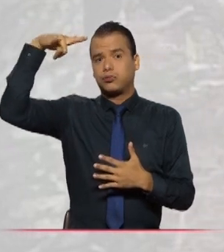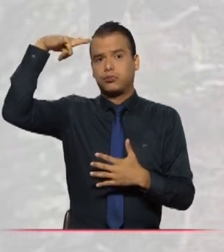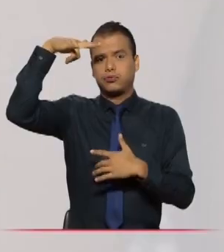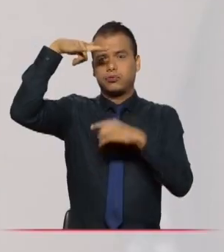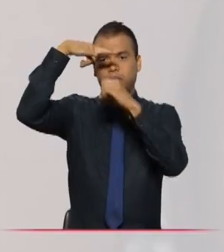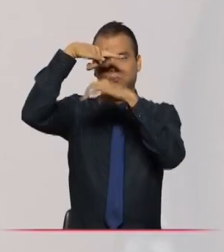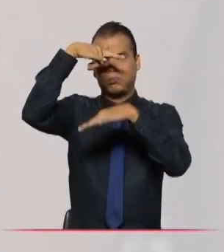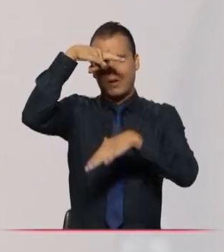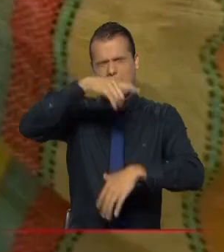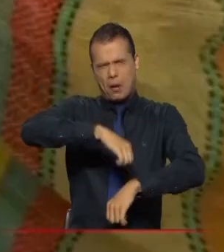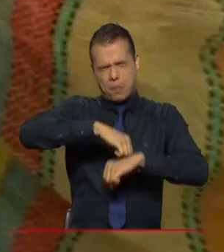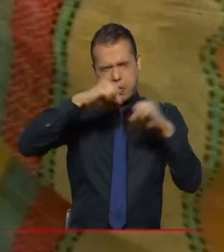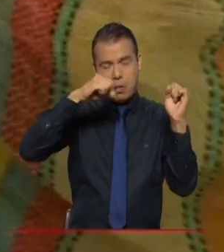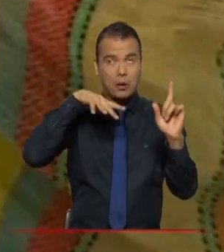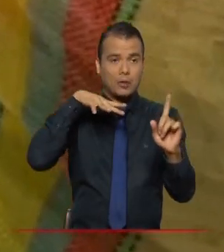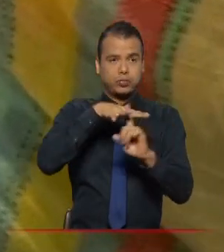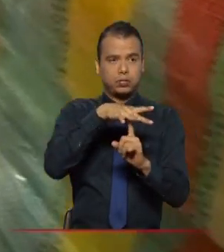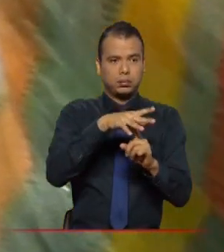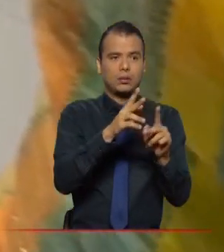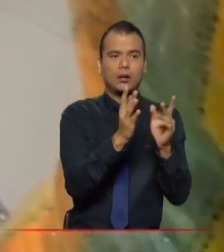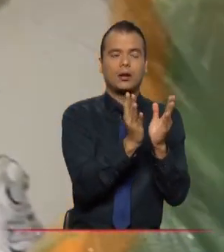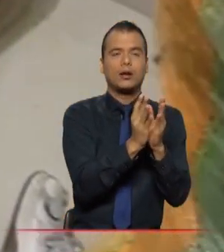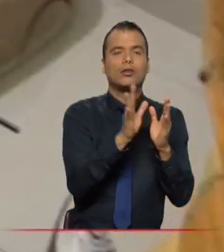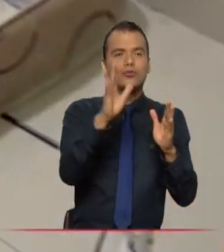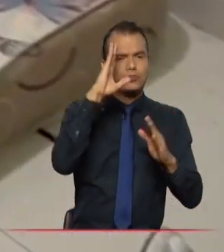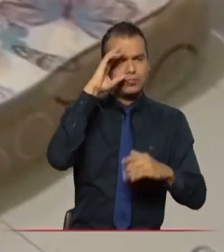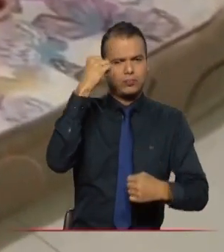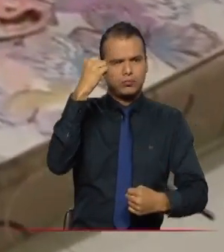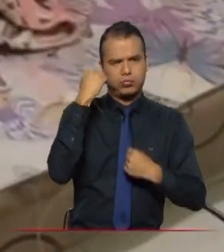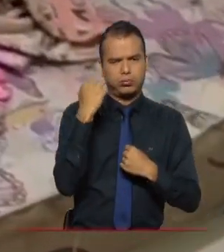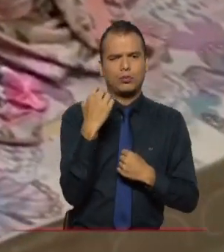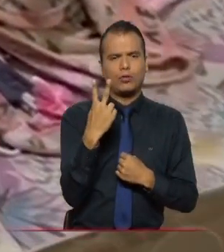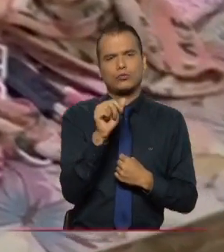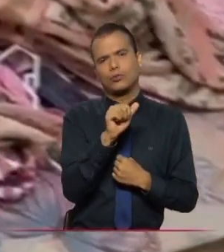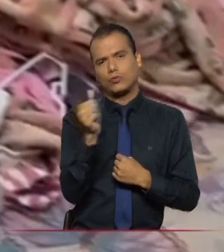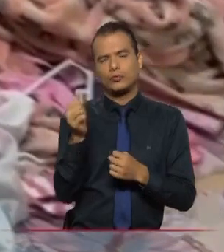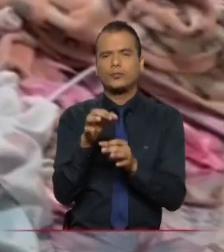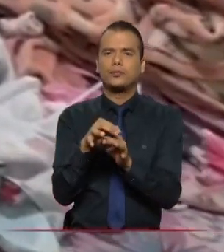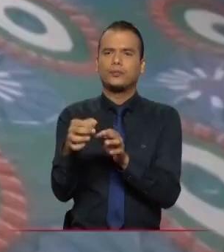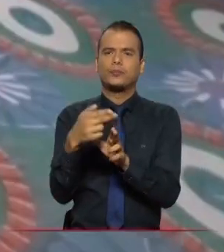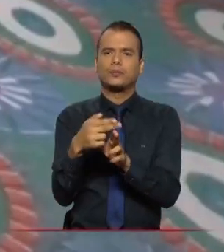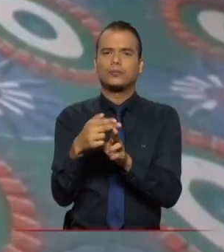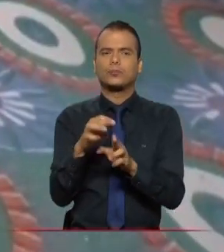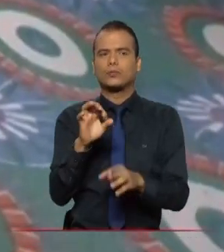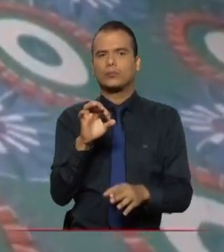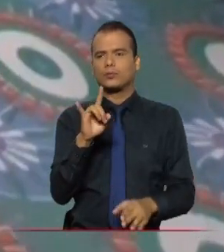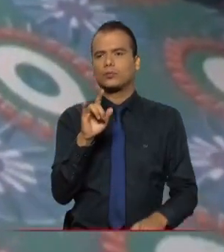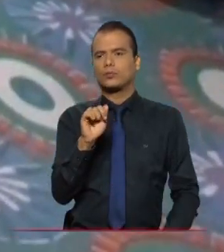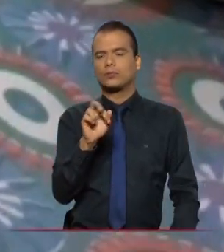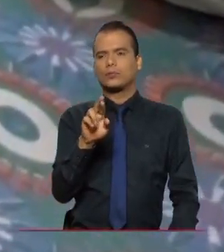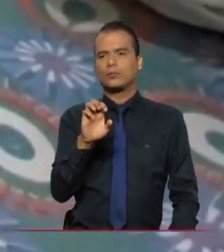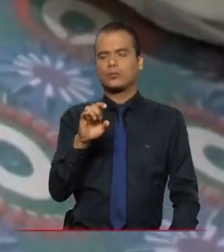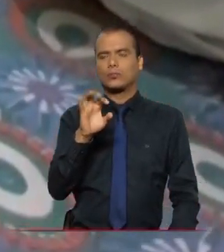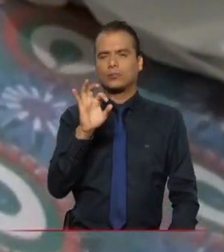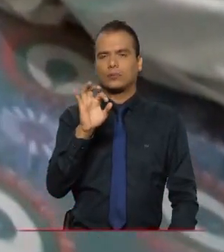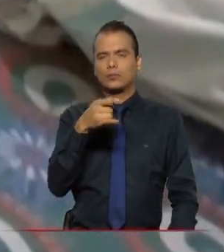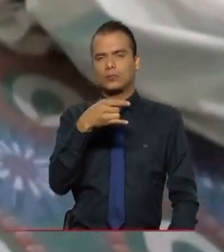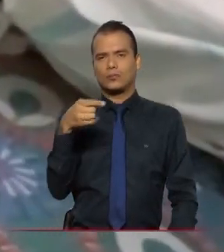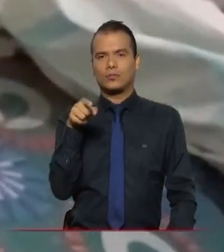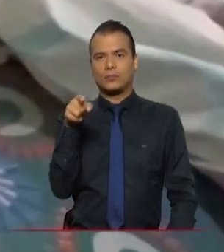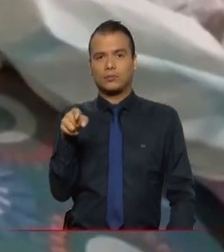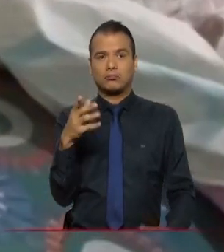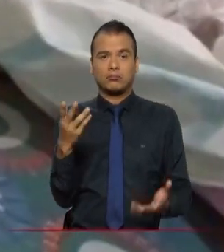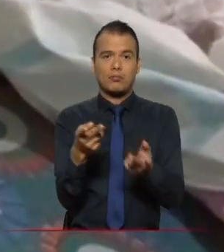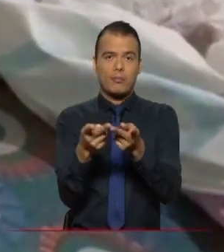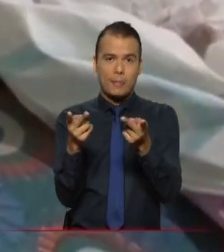de Suárez, otro explosivo cayó en la habitación de una bebé. La pequeña de solo 40 días de nacida tuvo que ser trasladada a un